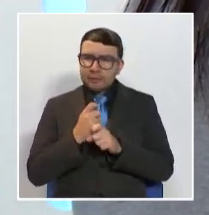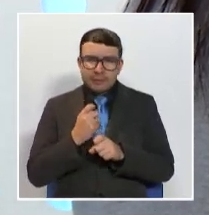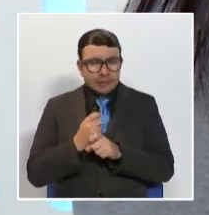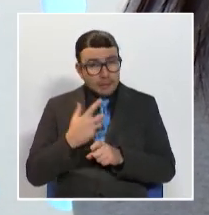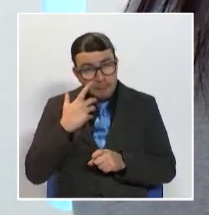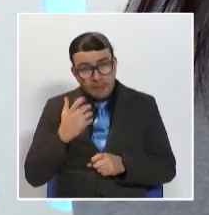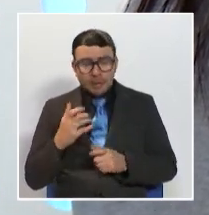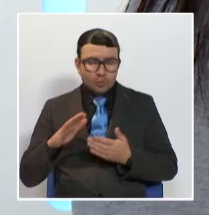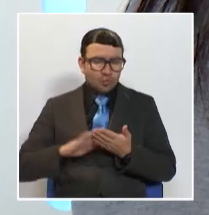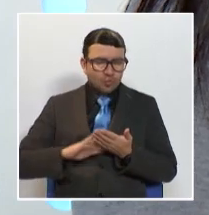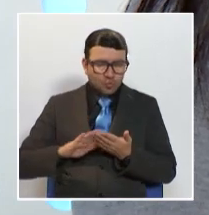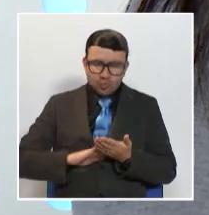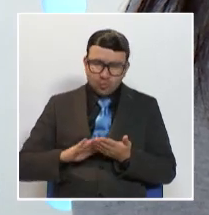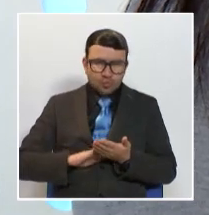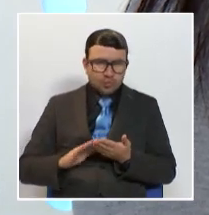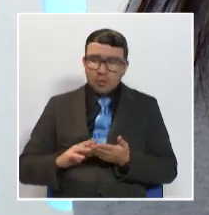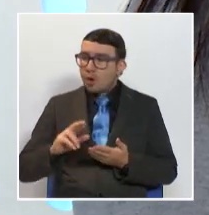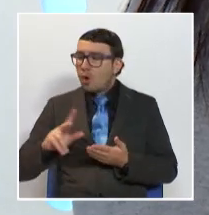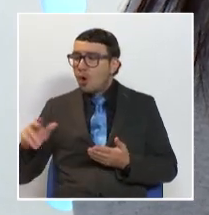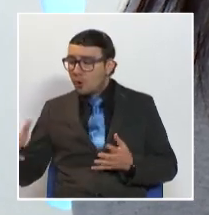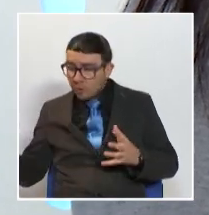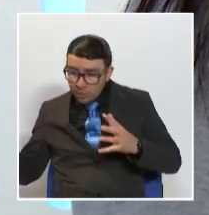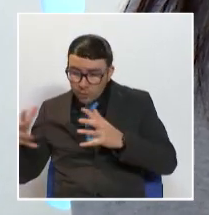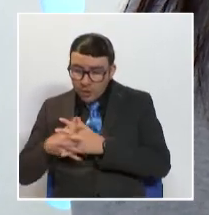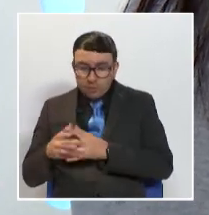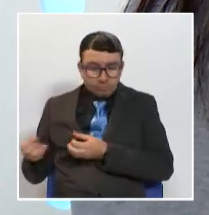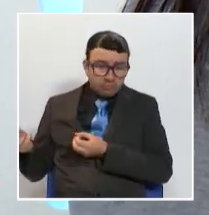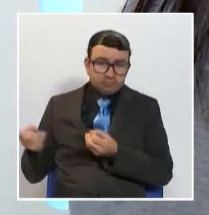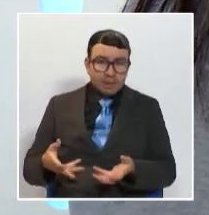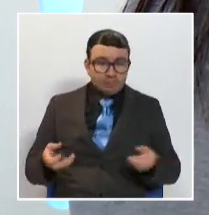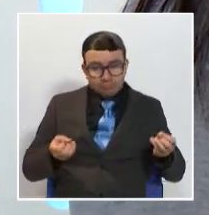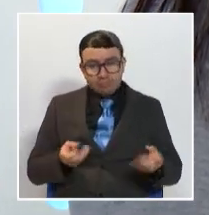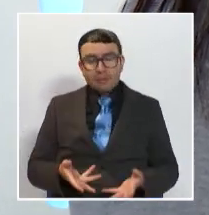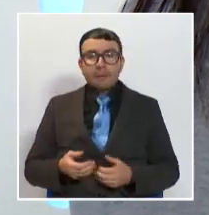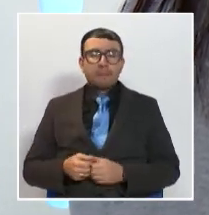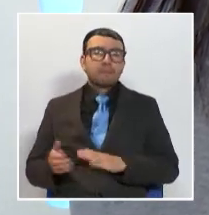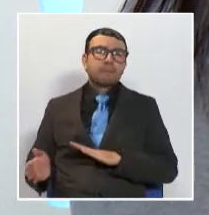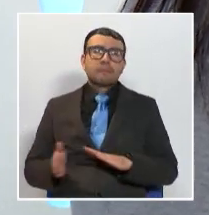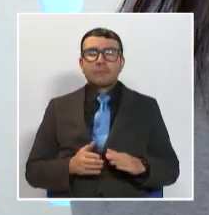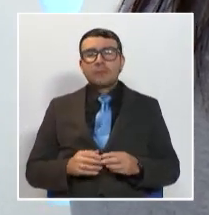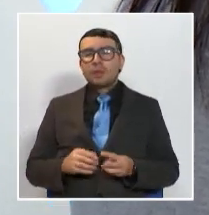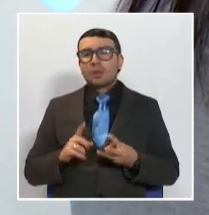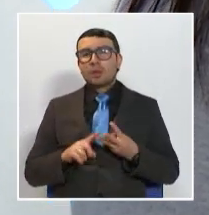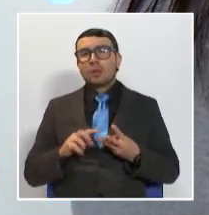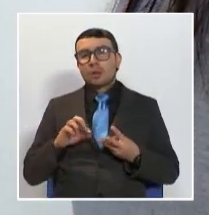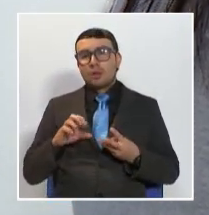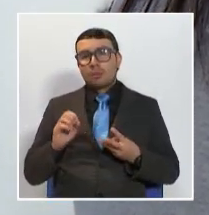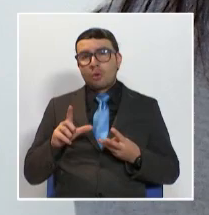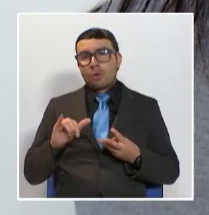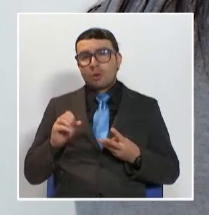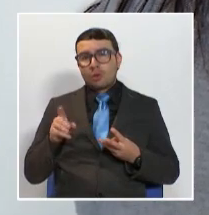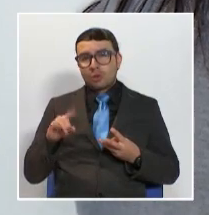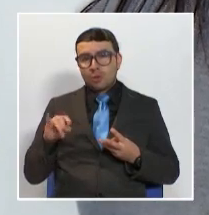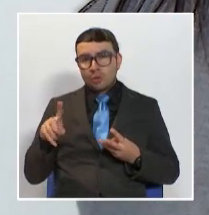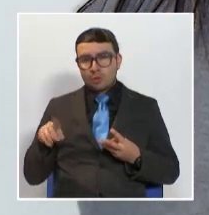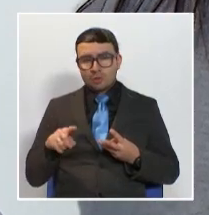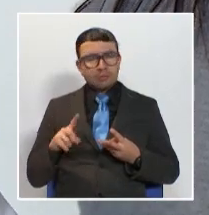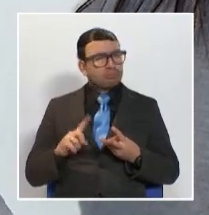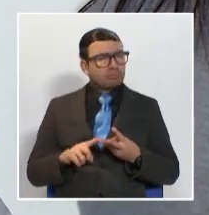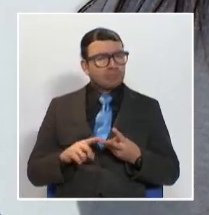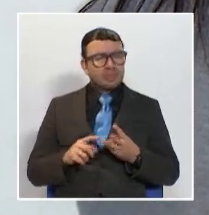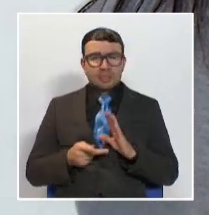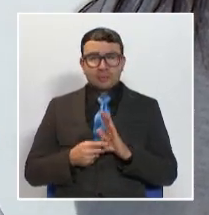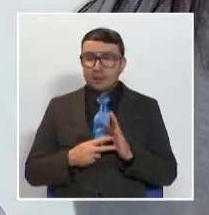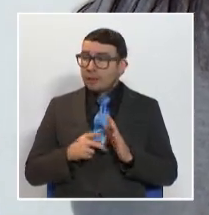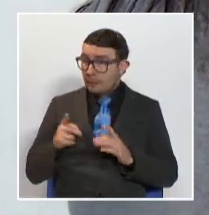requiere tratamientos combinados. Tercero, cuando hay poliosis o lo que significa que el papá